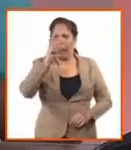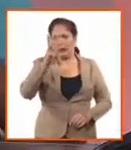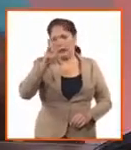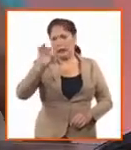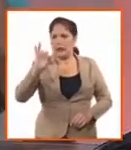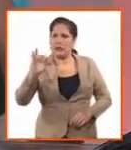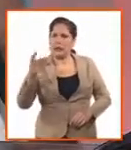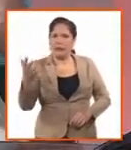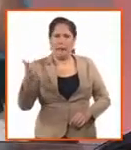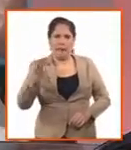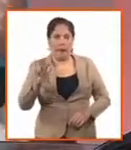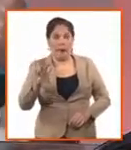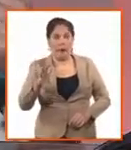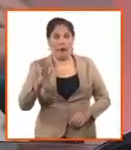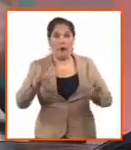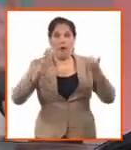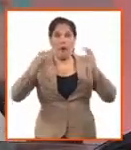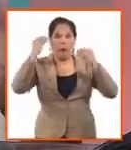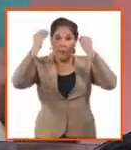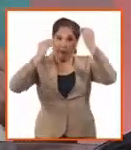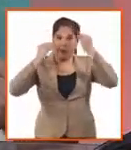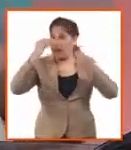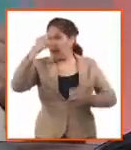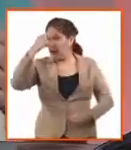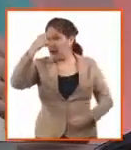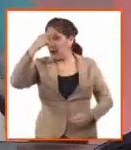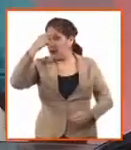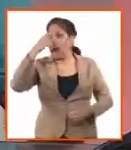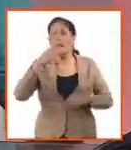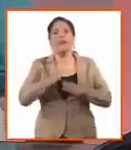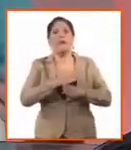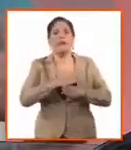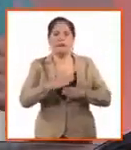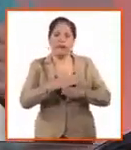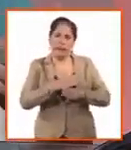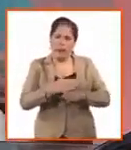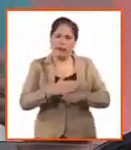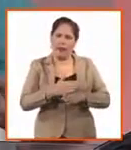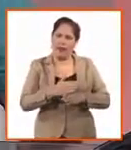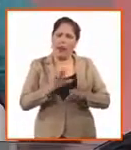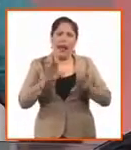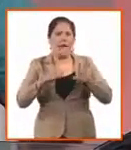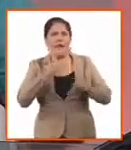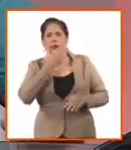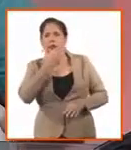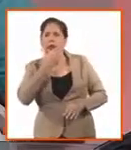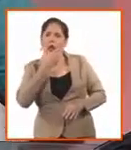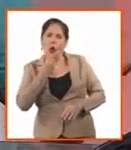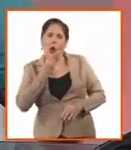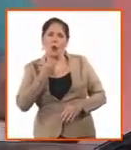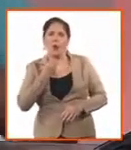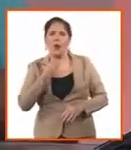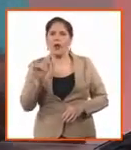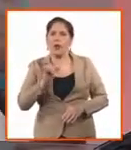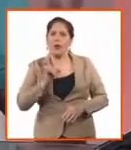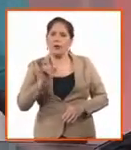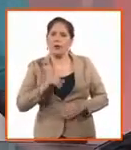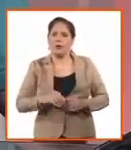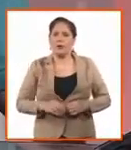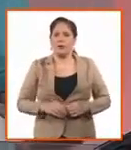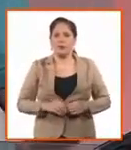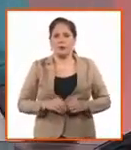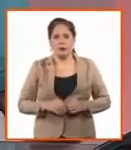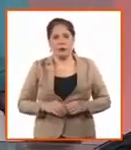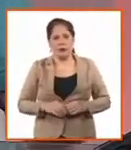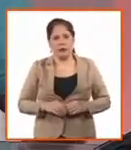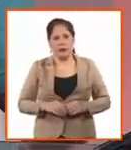tanto, el punto de enunciación... No, entonces, en muchas ocasiones los jóvenes no son tanto vamos a